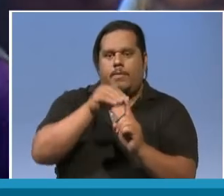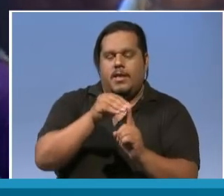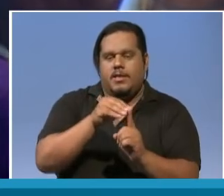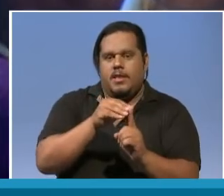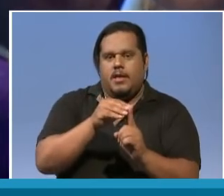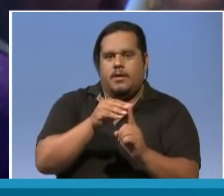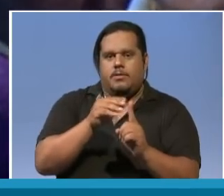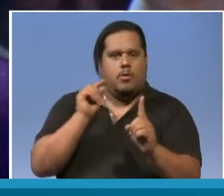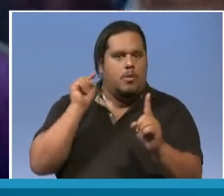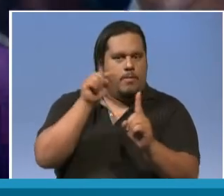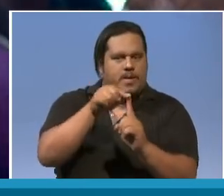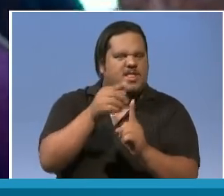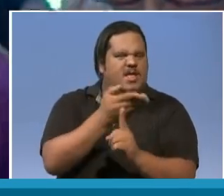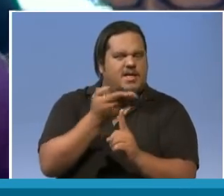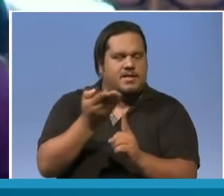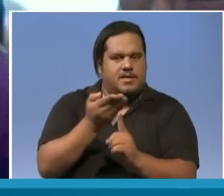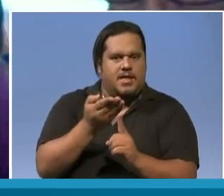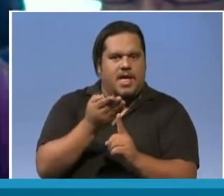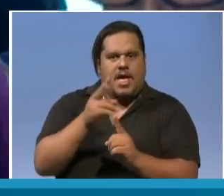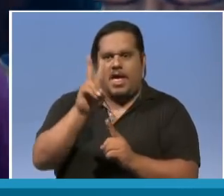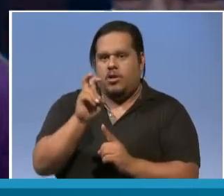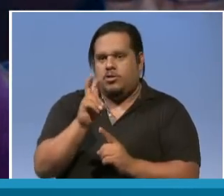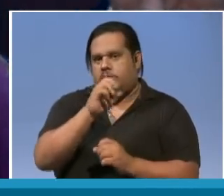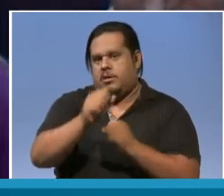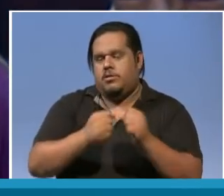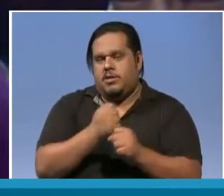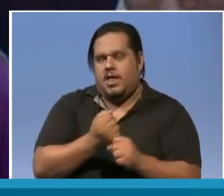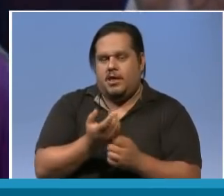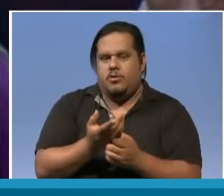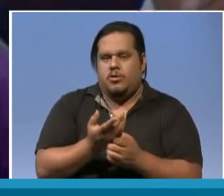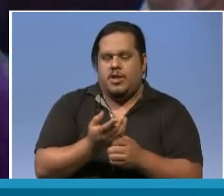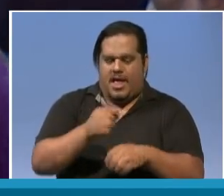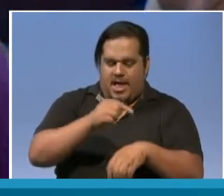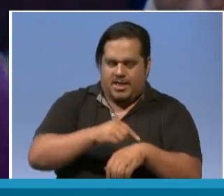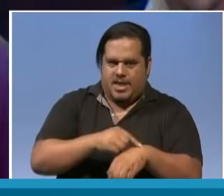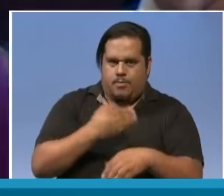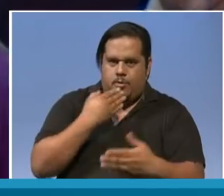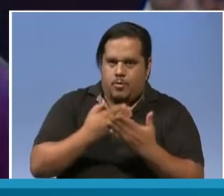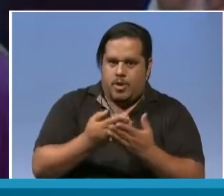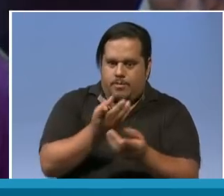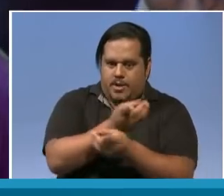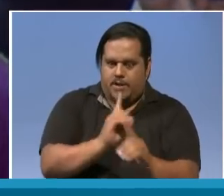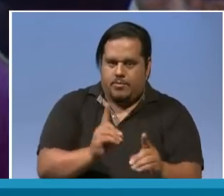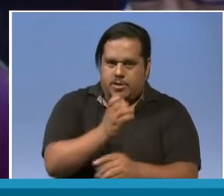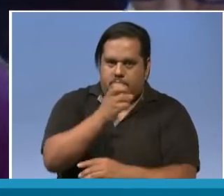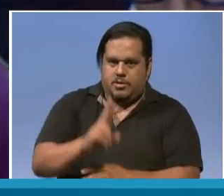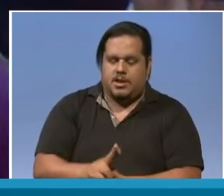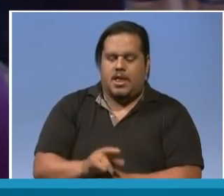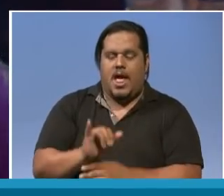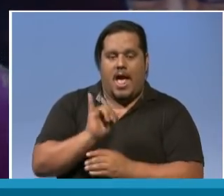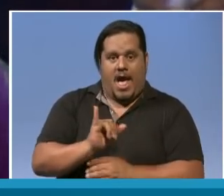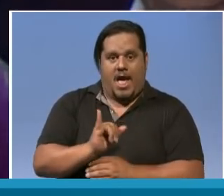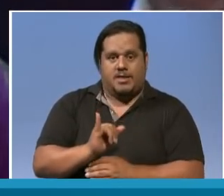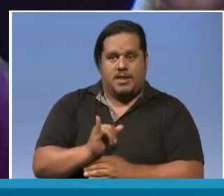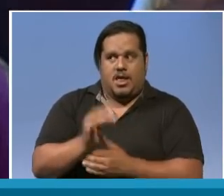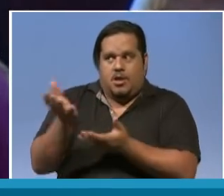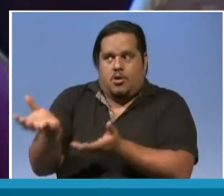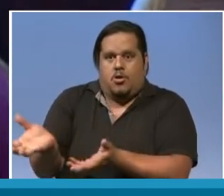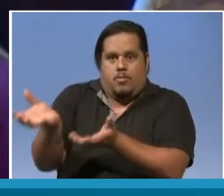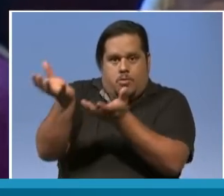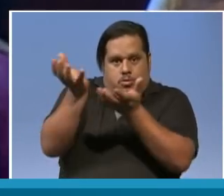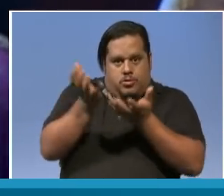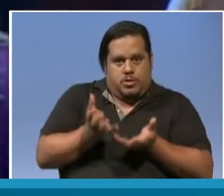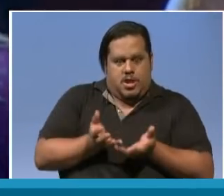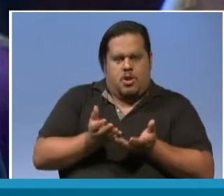bicentenario poner a tono del tiempo la democracia costarricense. Y así como heredamos una